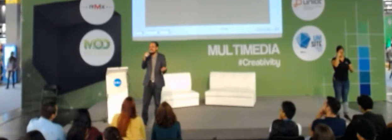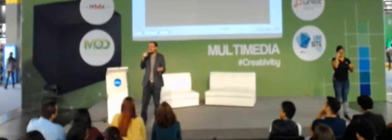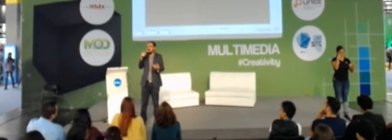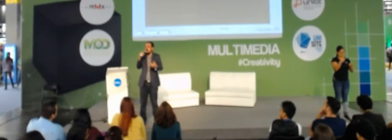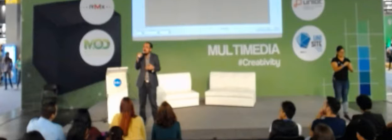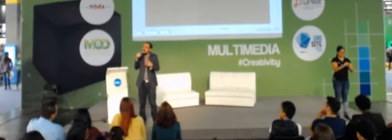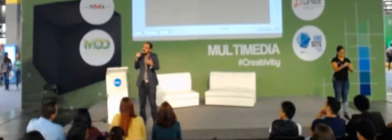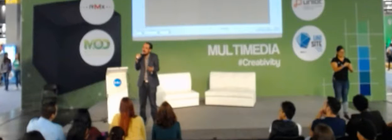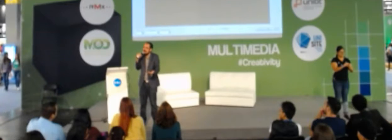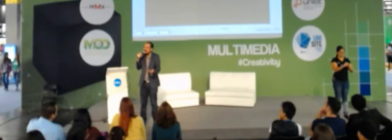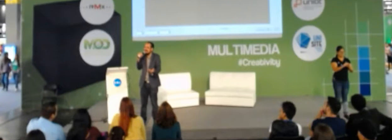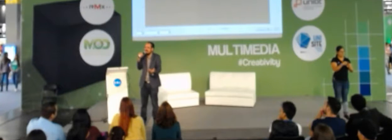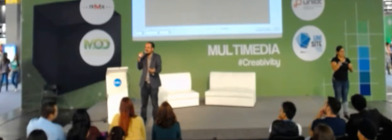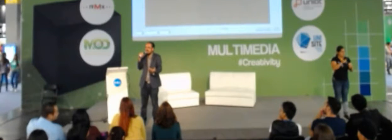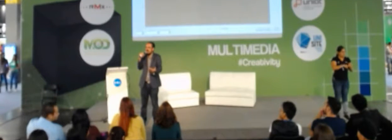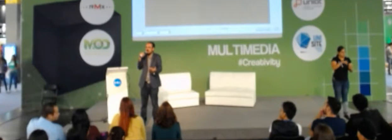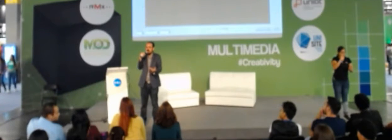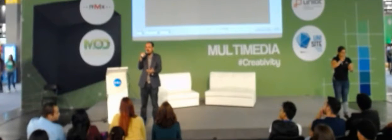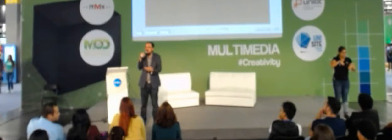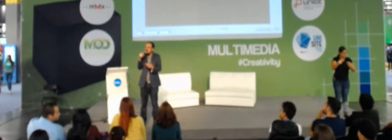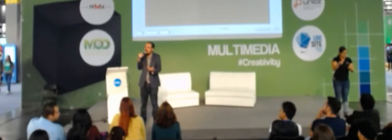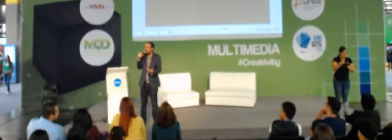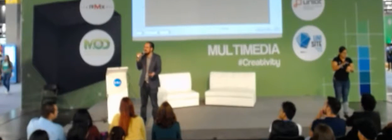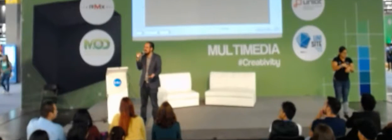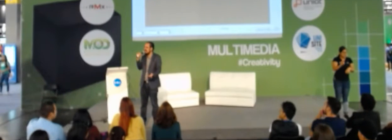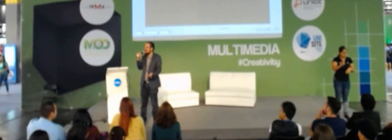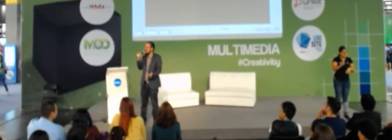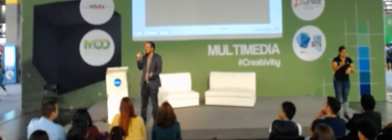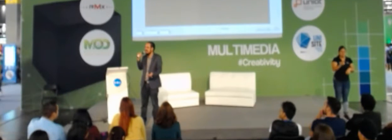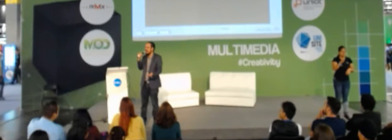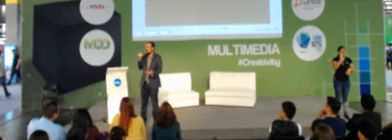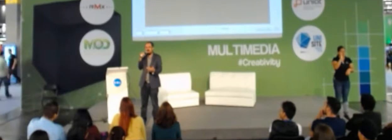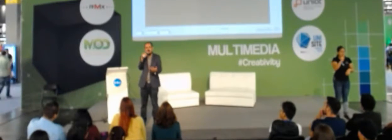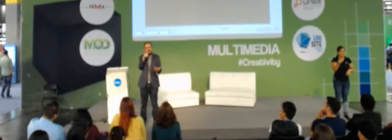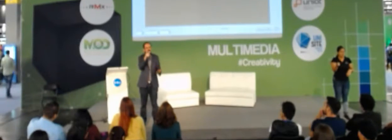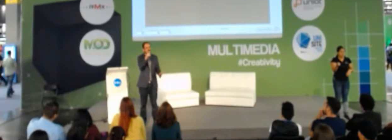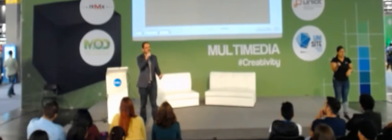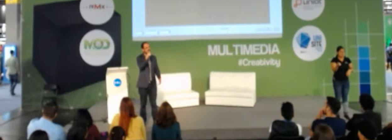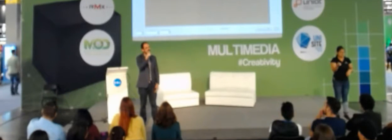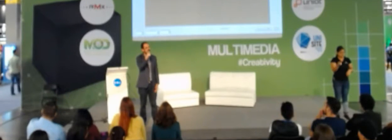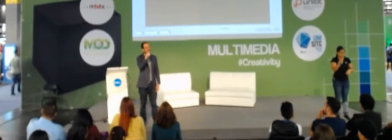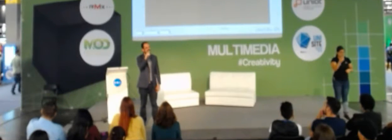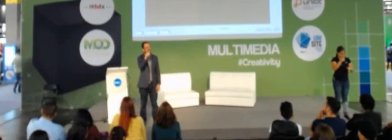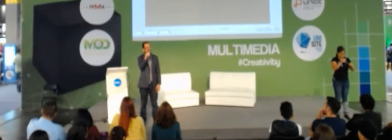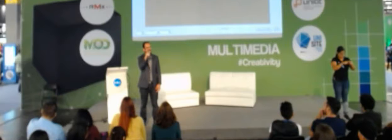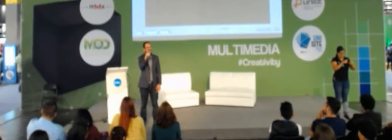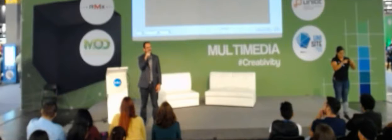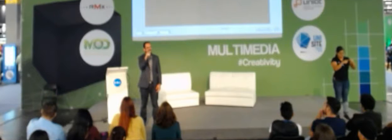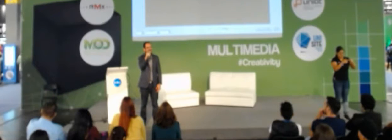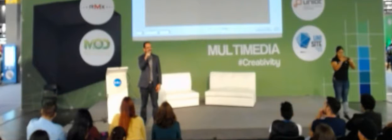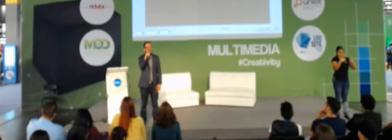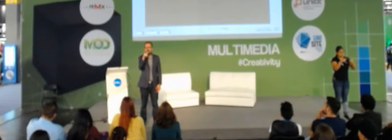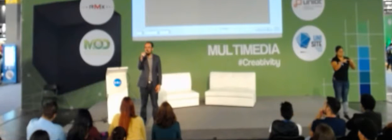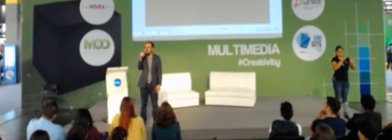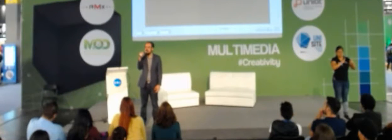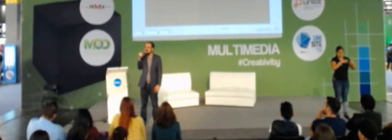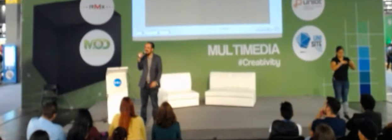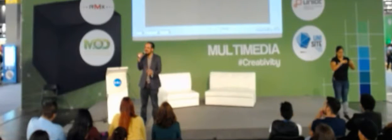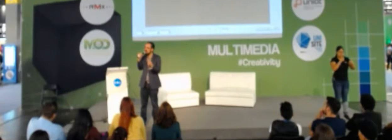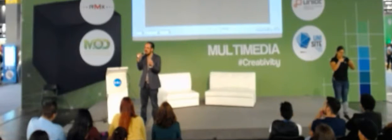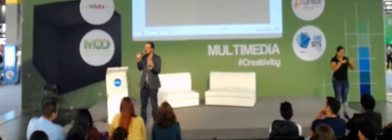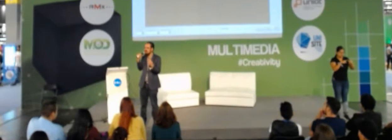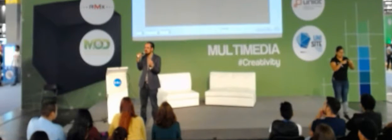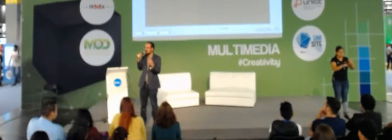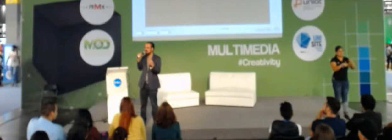Entonces, se vio en un problema porque no pudo acreditar el manejo de un segundo idioma. Estuvo más